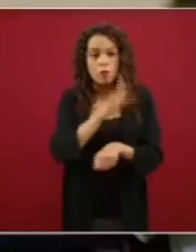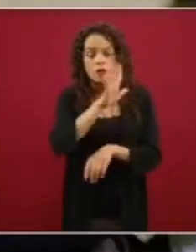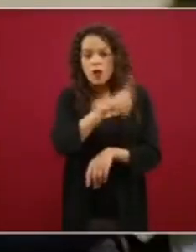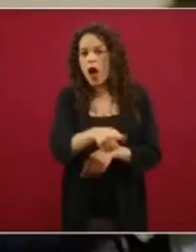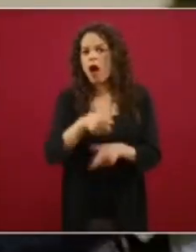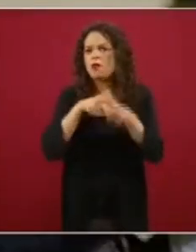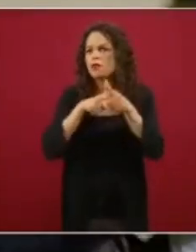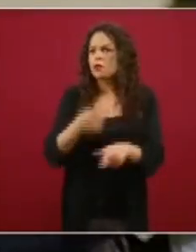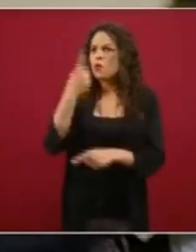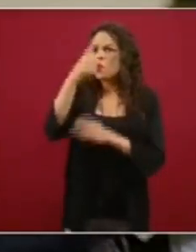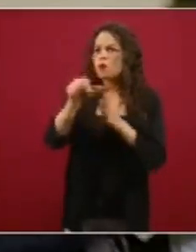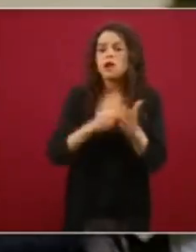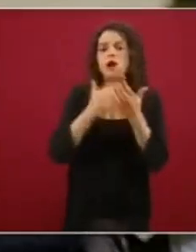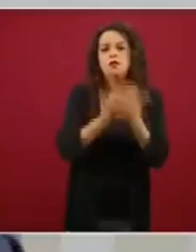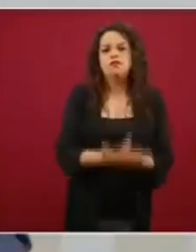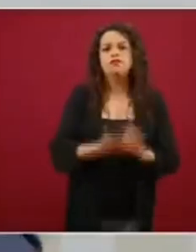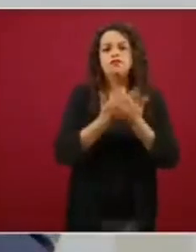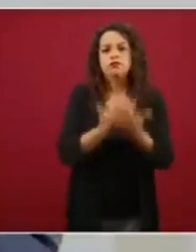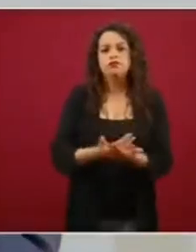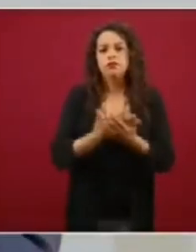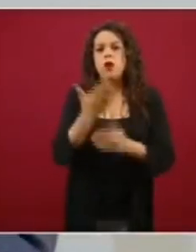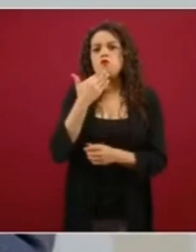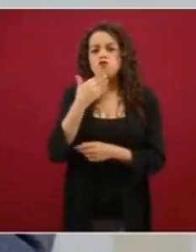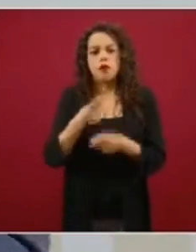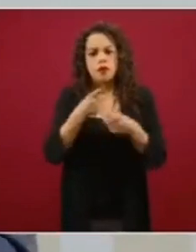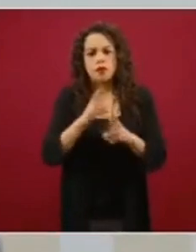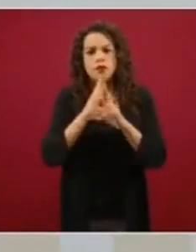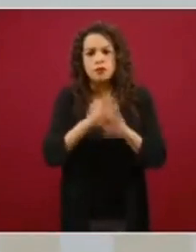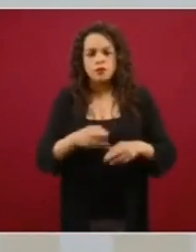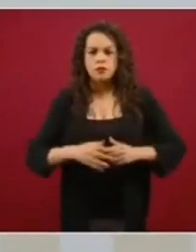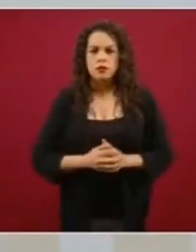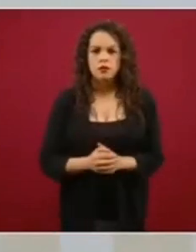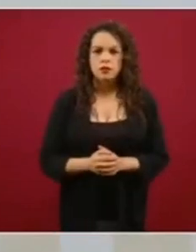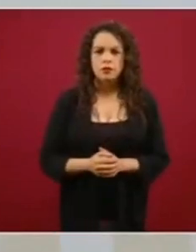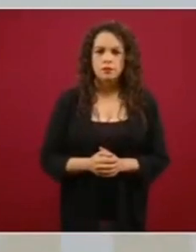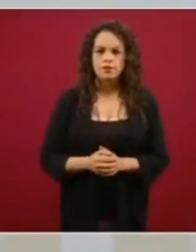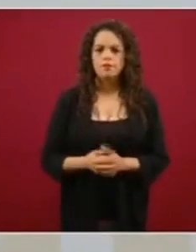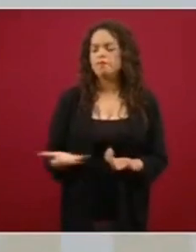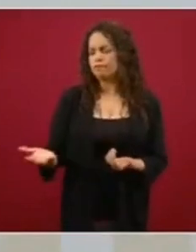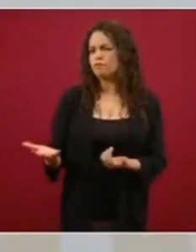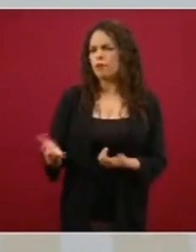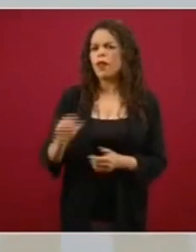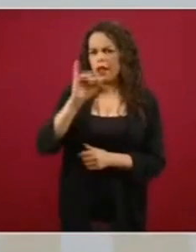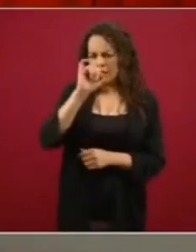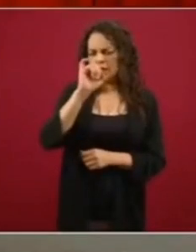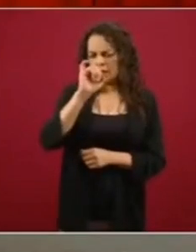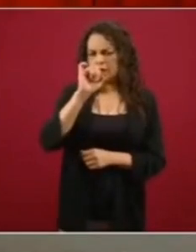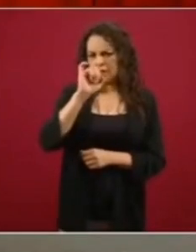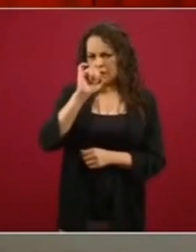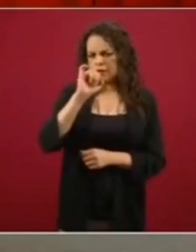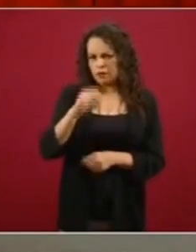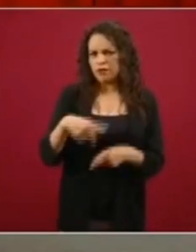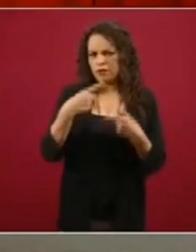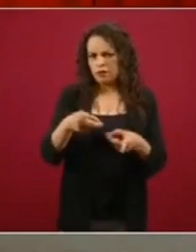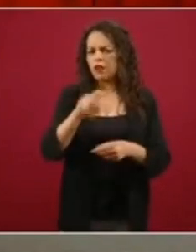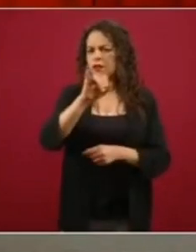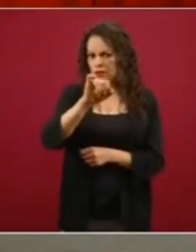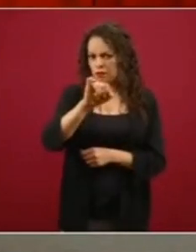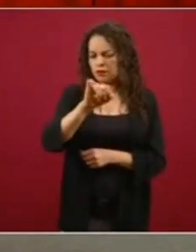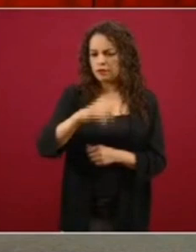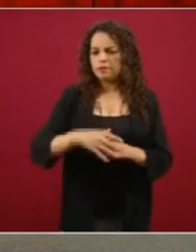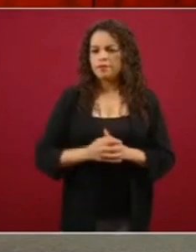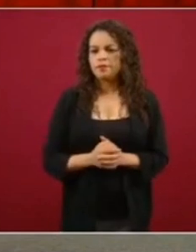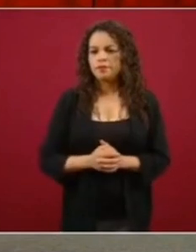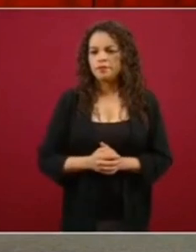prácticamente y no les han contestado nada más. Sí, sí se les va a aceptar. Una de las estrategias que hemos también estado